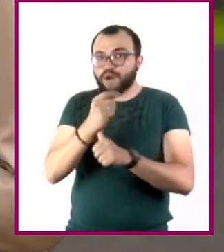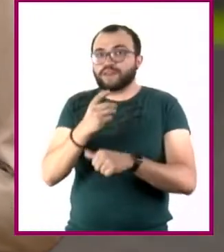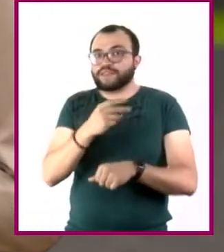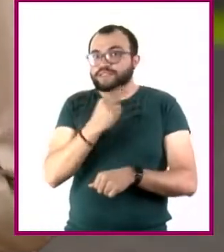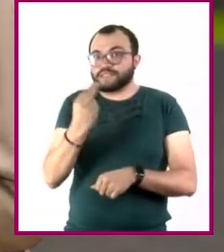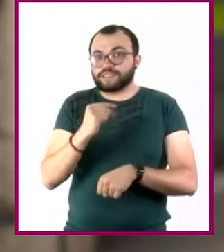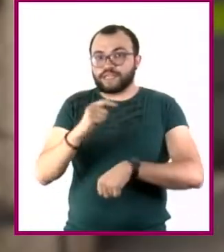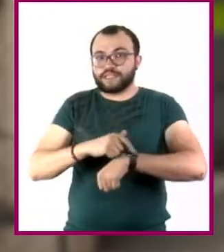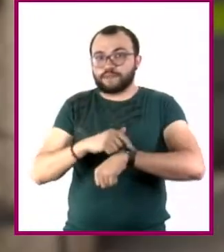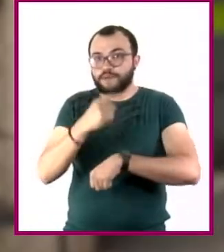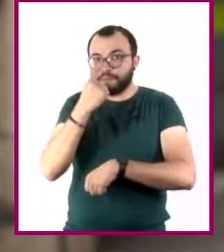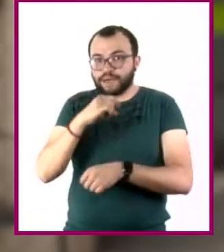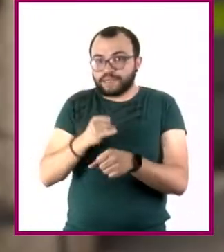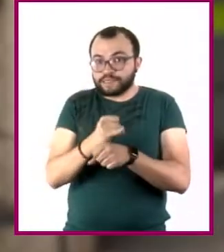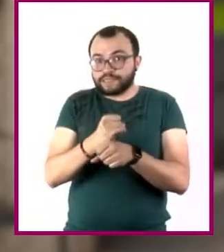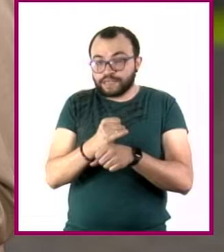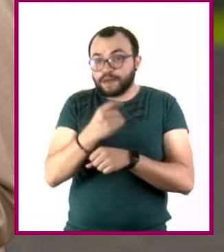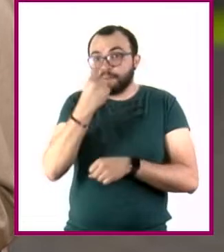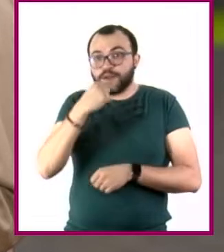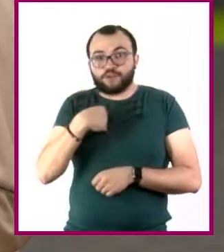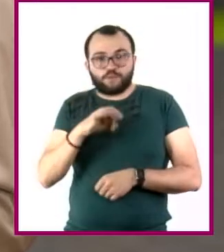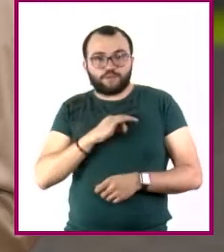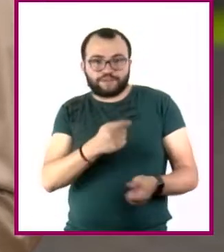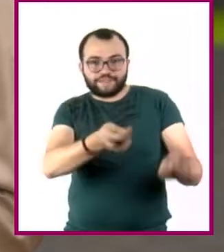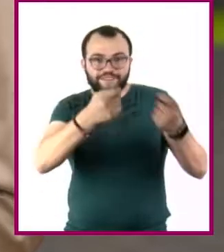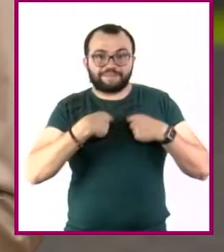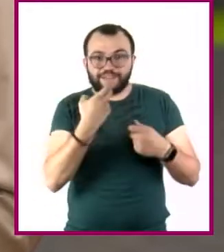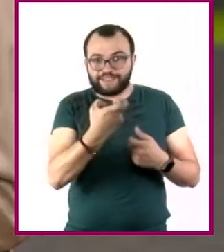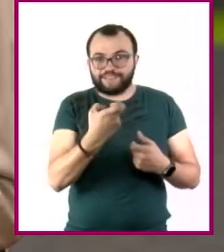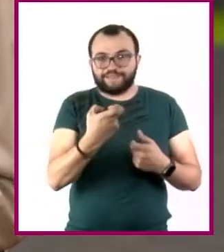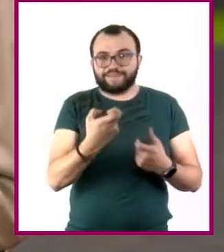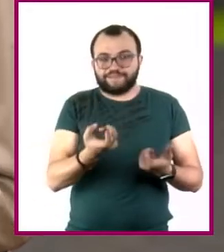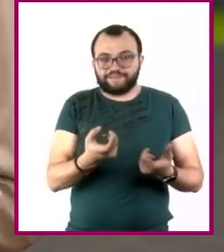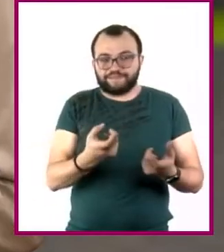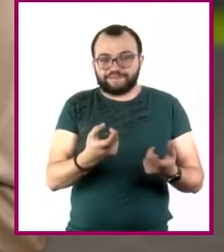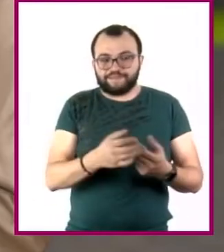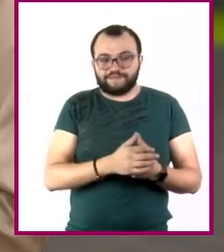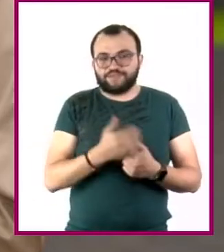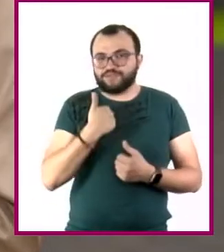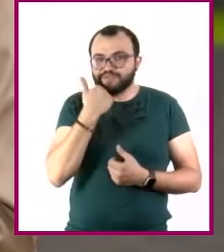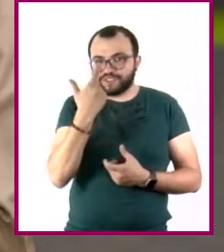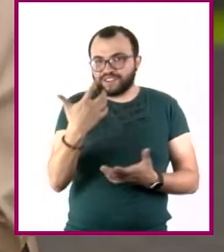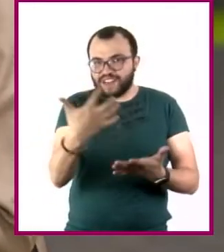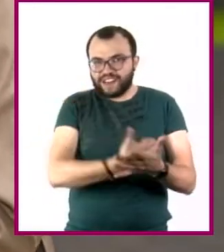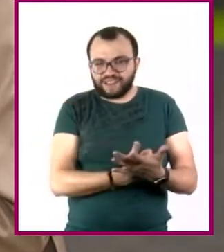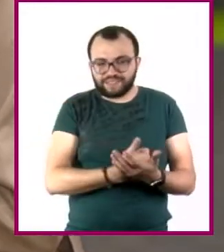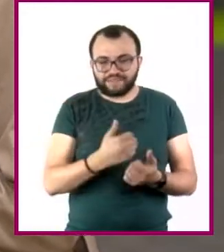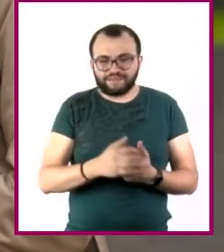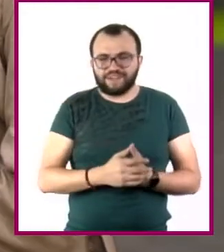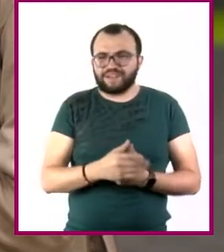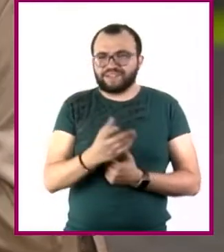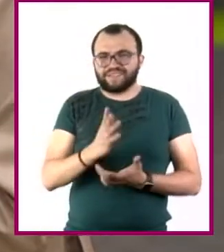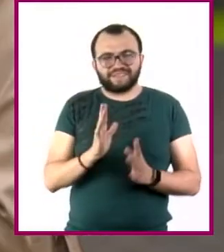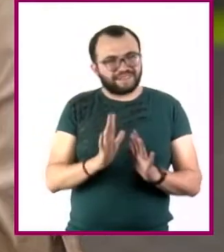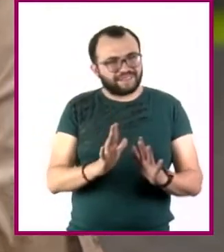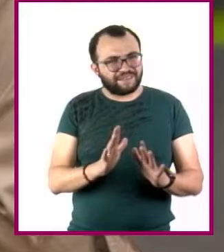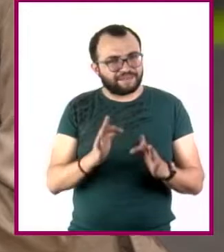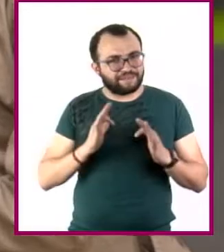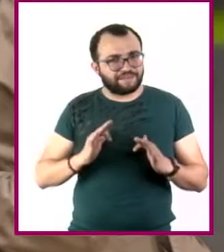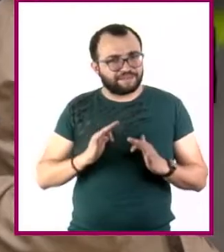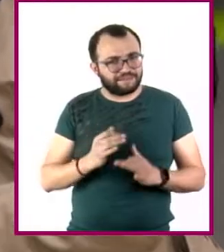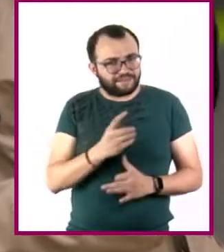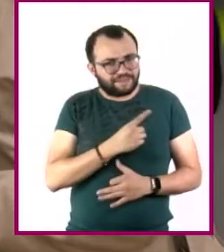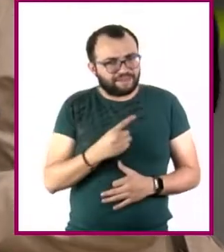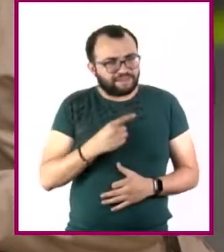investigar y ganarnos ese premio sorpresa. Ese premio será nuestro. Ay, debes dejar esos videojuegos. Te están